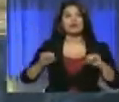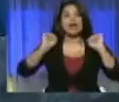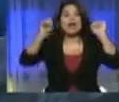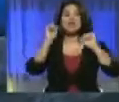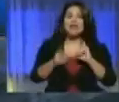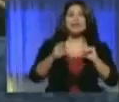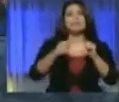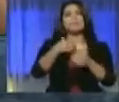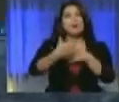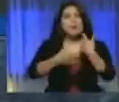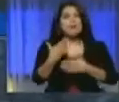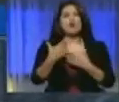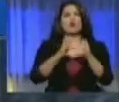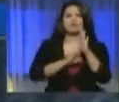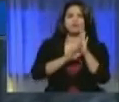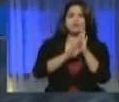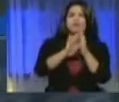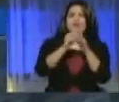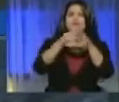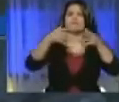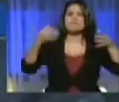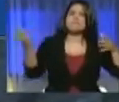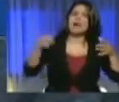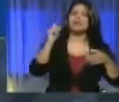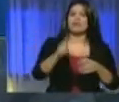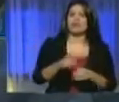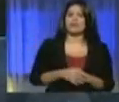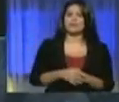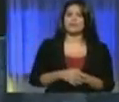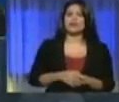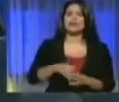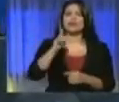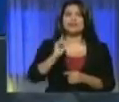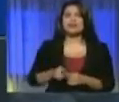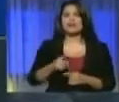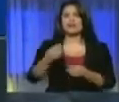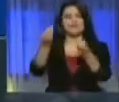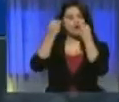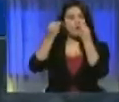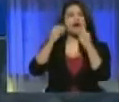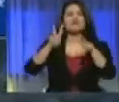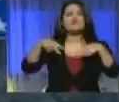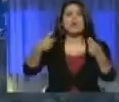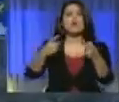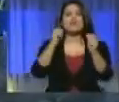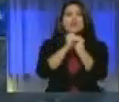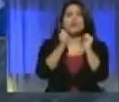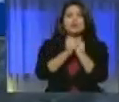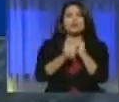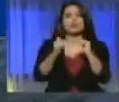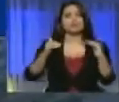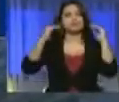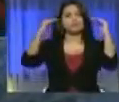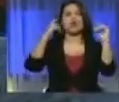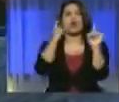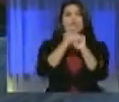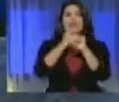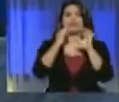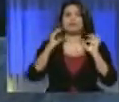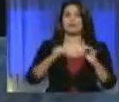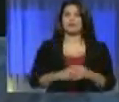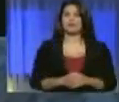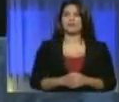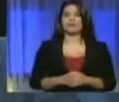en una gran escuela, mira, de forja, de atletas de alta competencia. Y luego en la